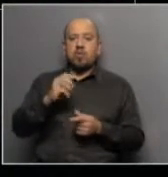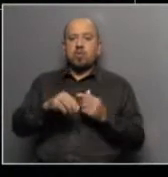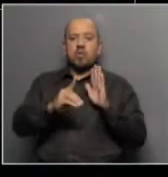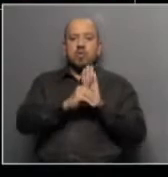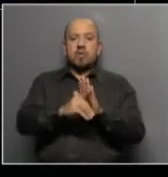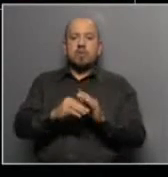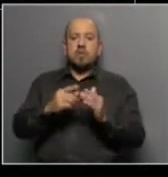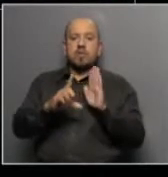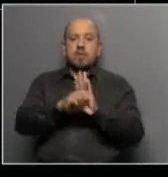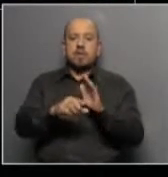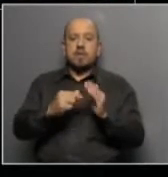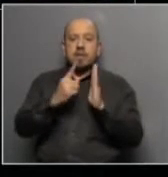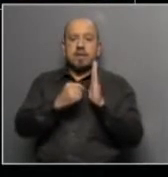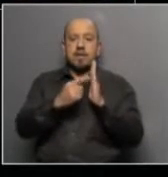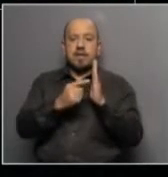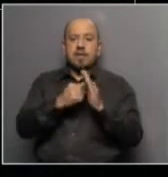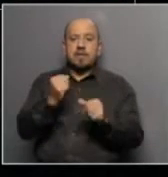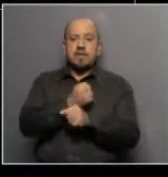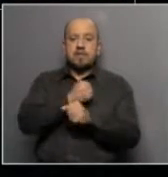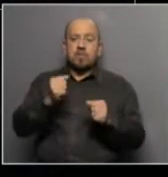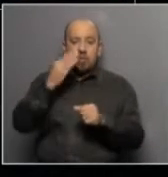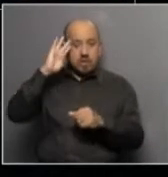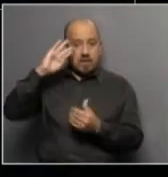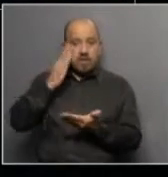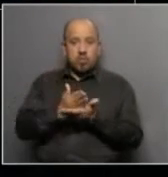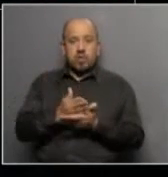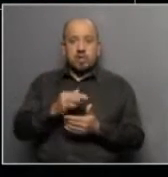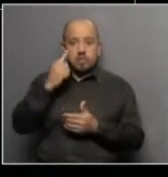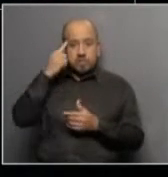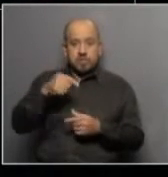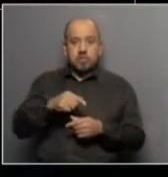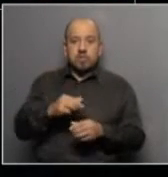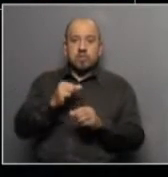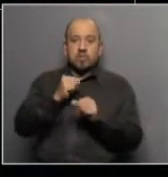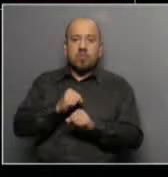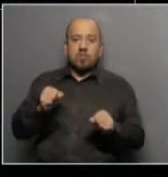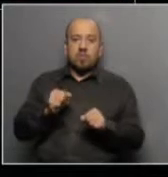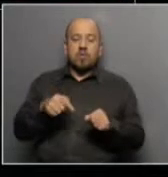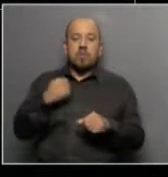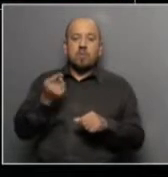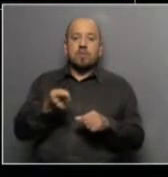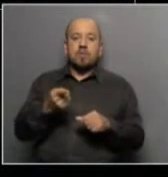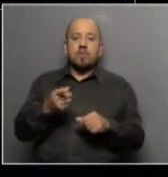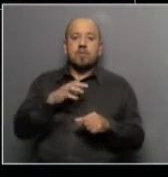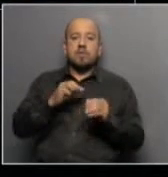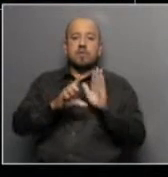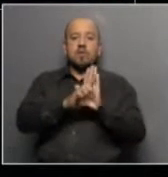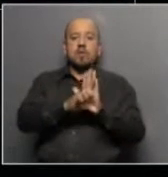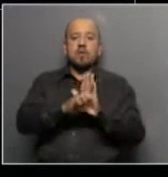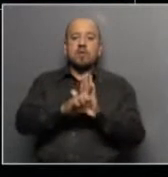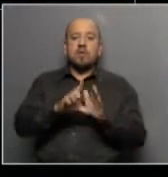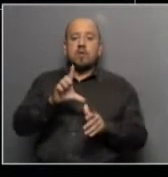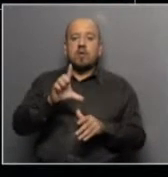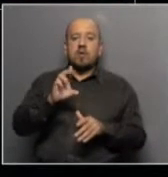ley de alquileres, justamente porque fue aprobada en la dictadura, se pensaba que no podía haber un instrumento más pernicioso, y bueno, la LUC hoy lo